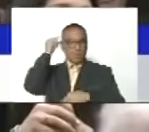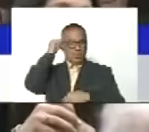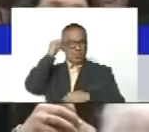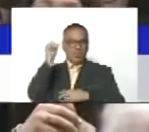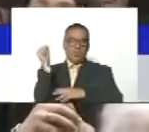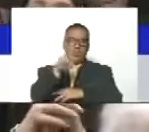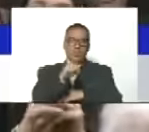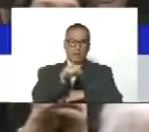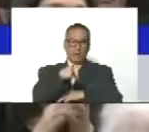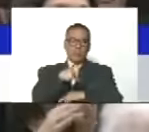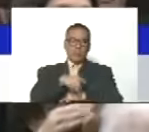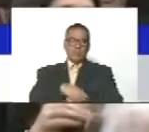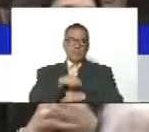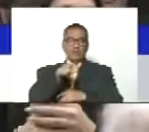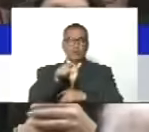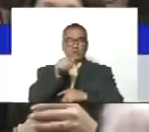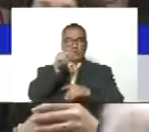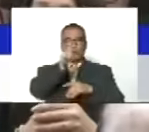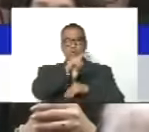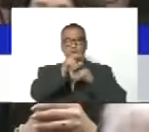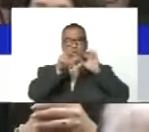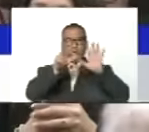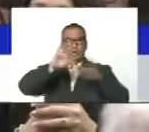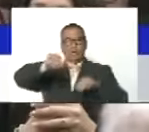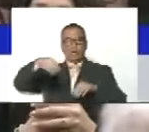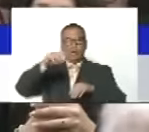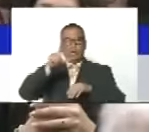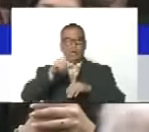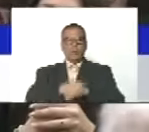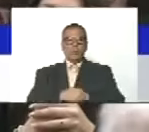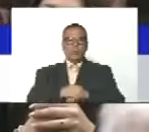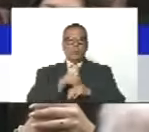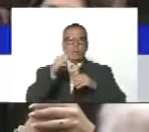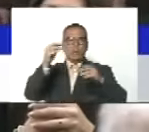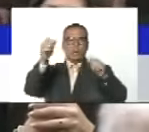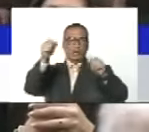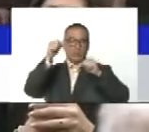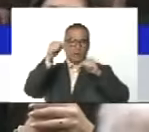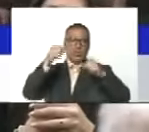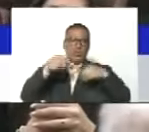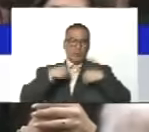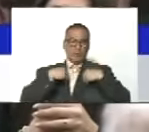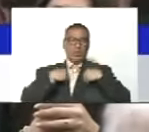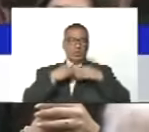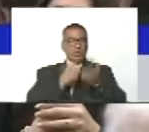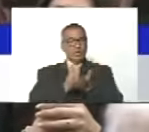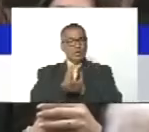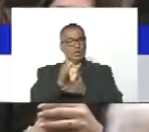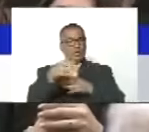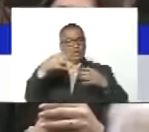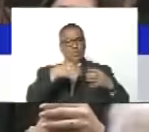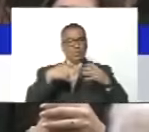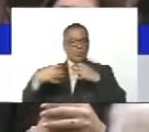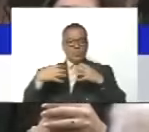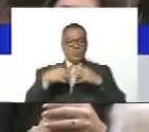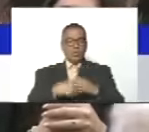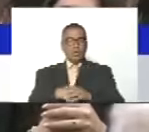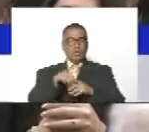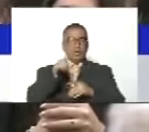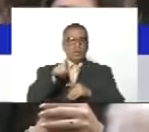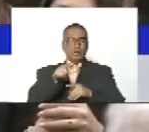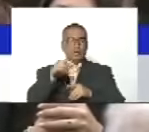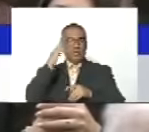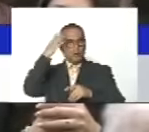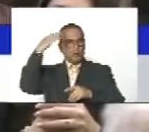Venceremos este 28 de julio y viviremos y seguiremos luchando por